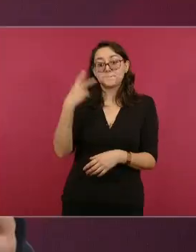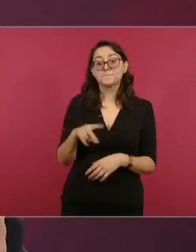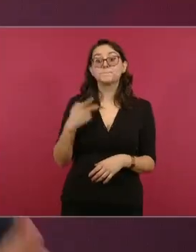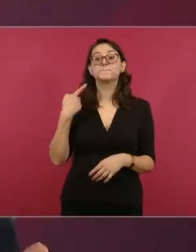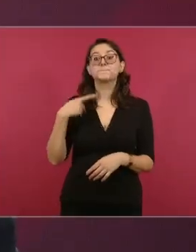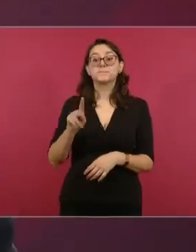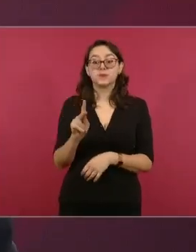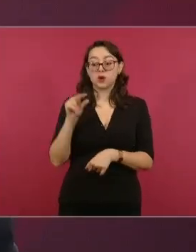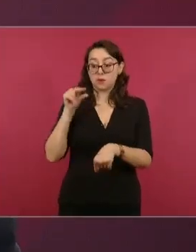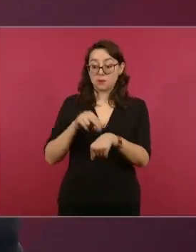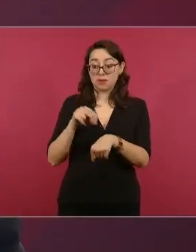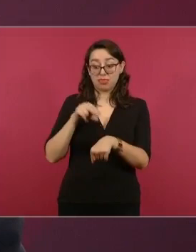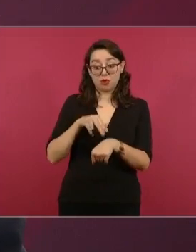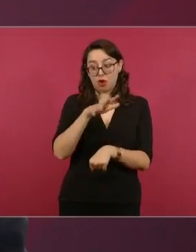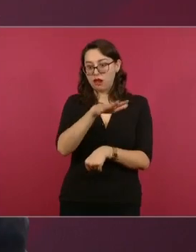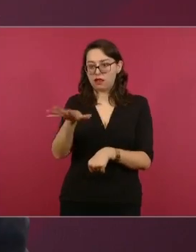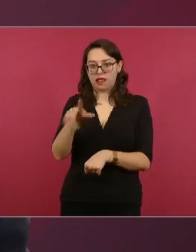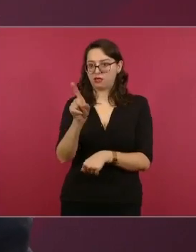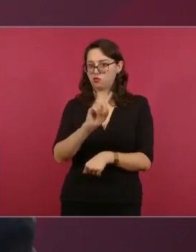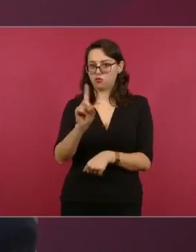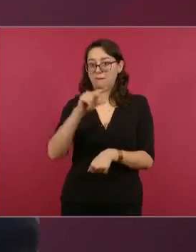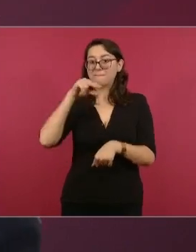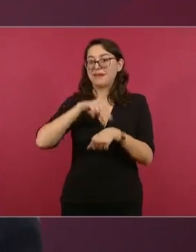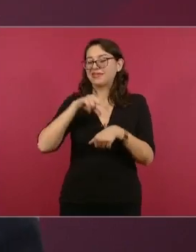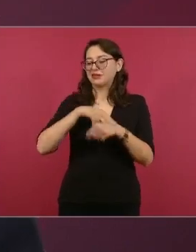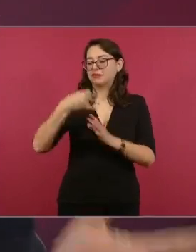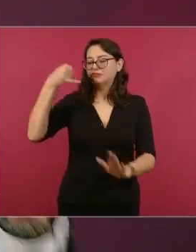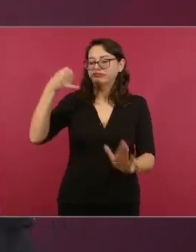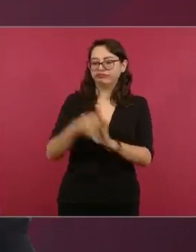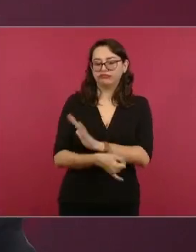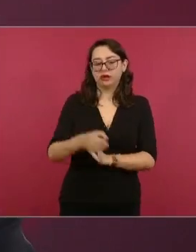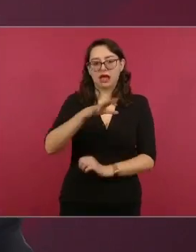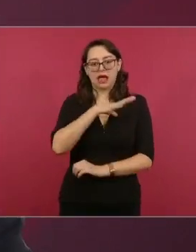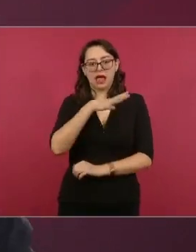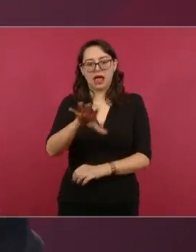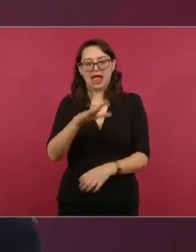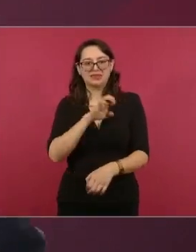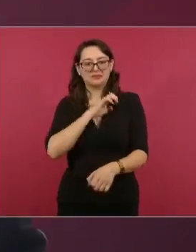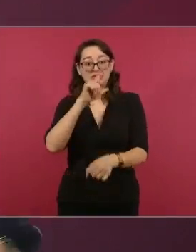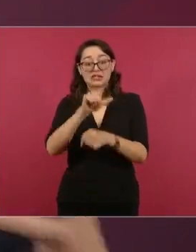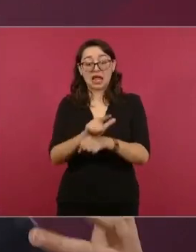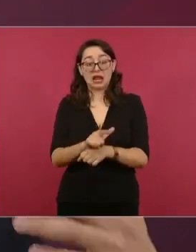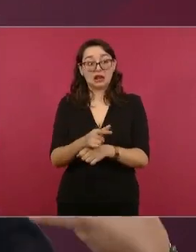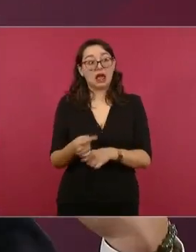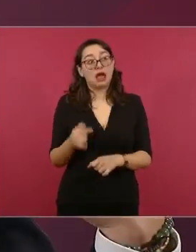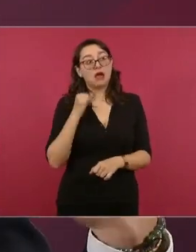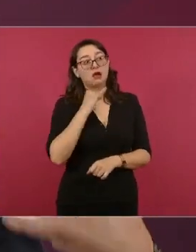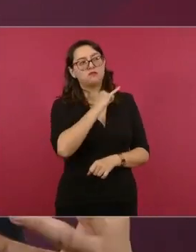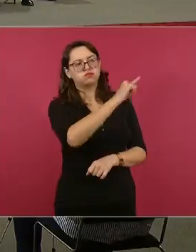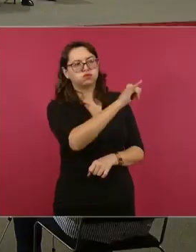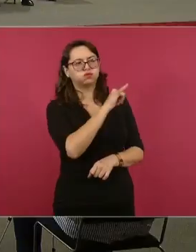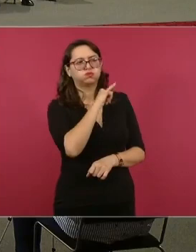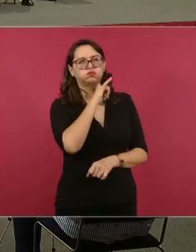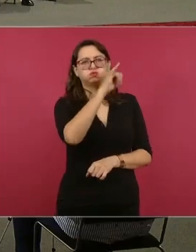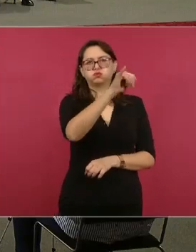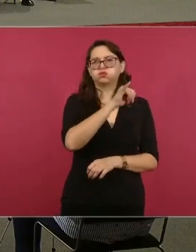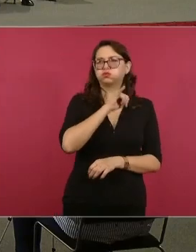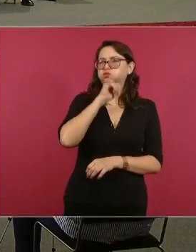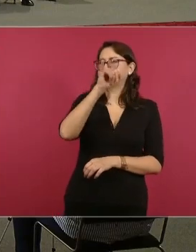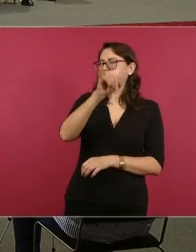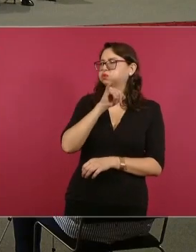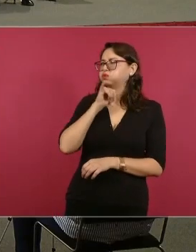médicos exclusivamente especialistas que van a los lugares más apartados, a donde ha habido durante muchos